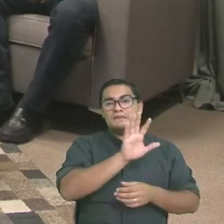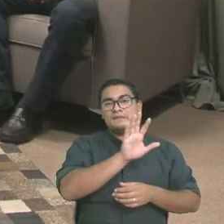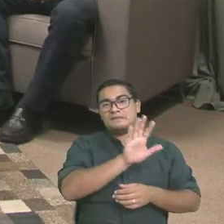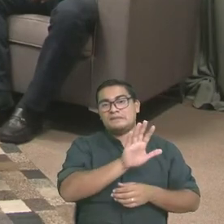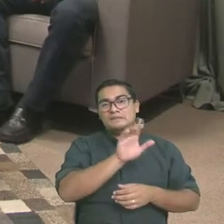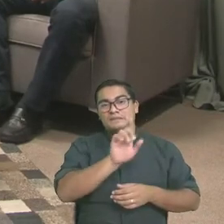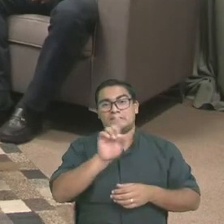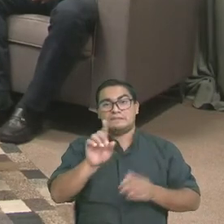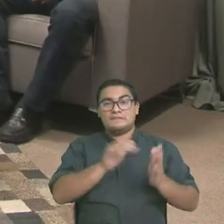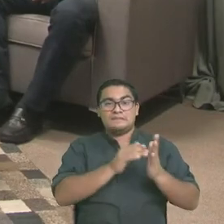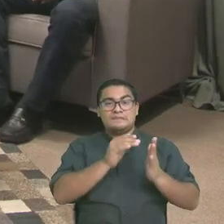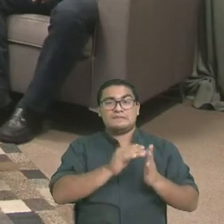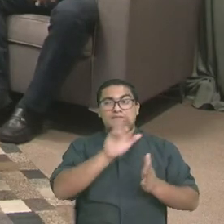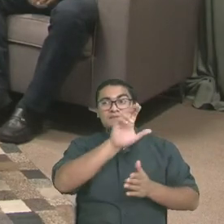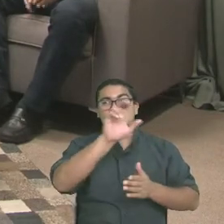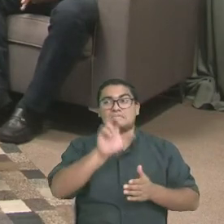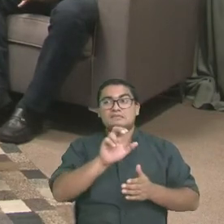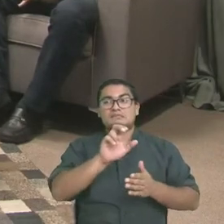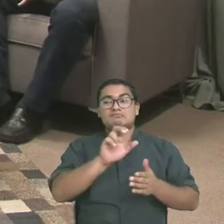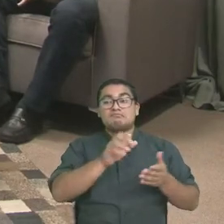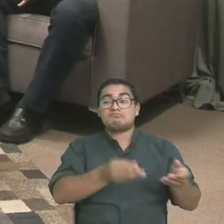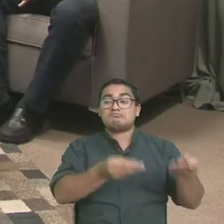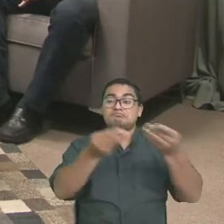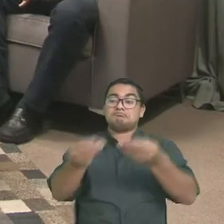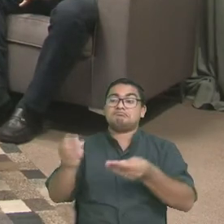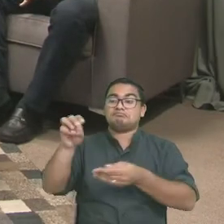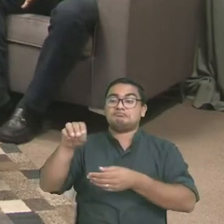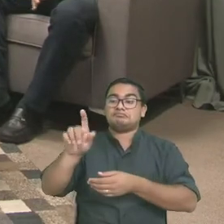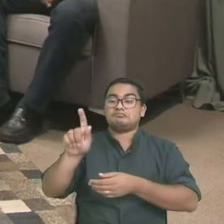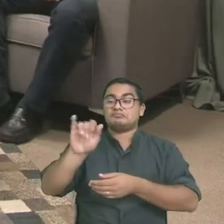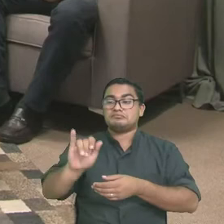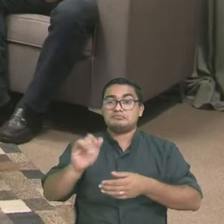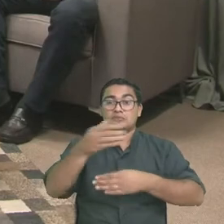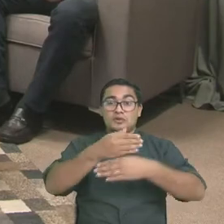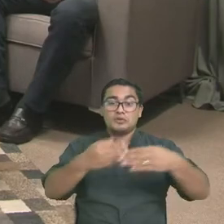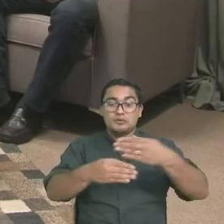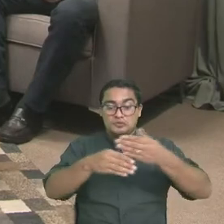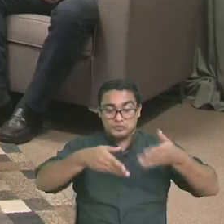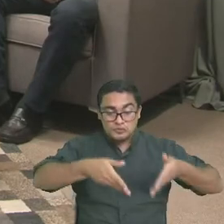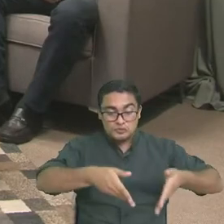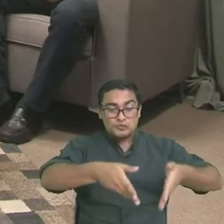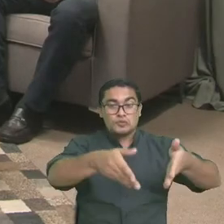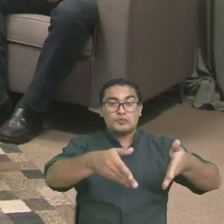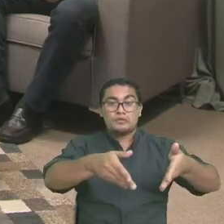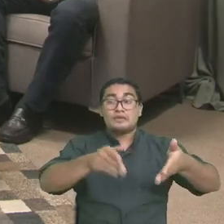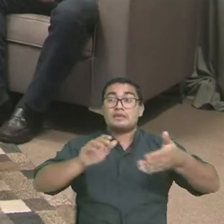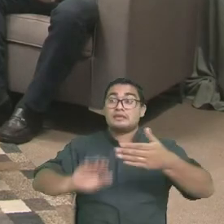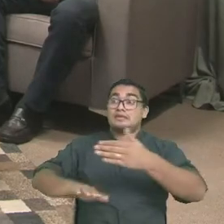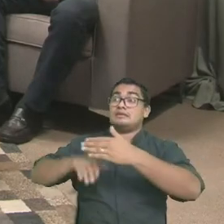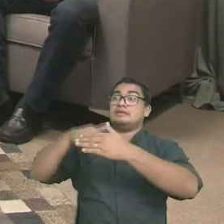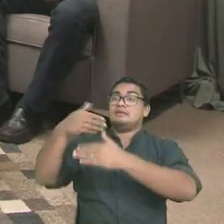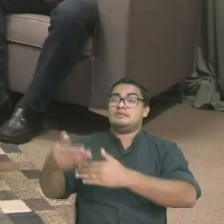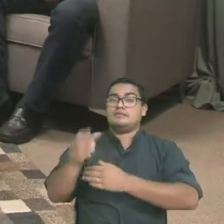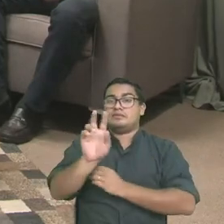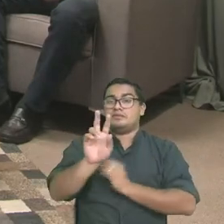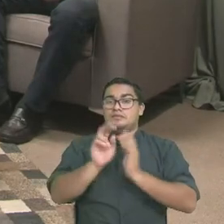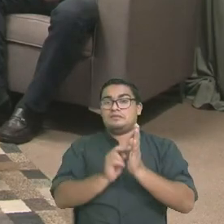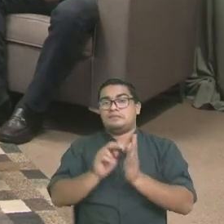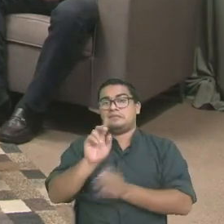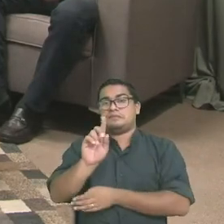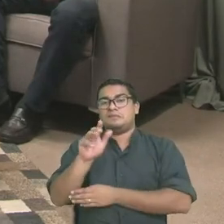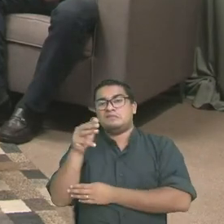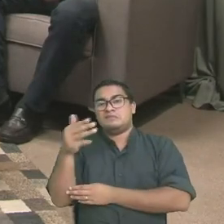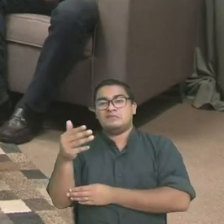1.511 millones de córdobas en el MTI. Y saltamos de eso ya en el 2019 a